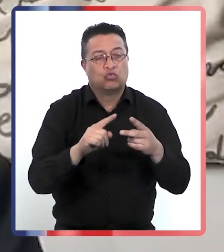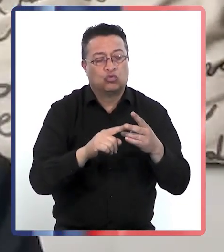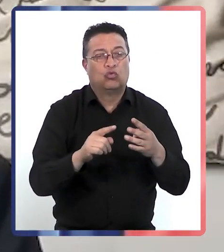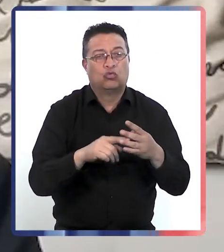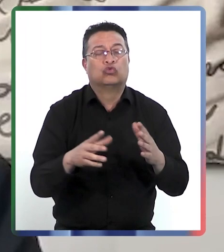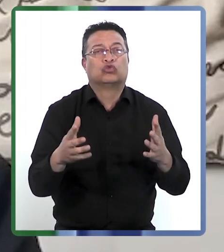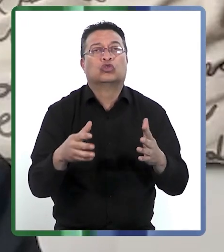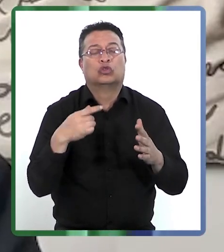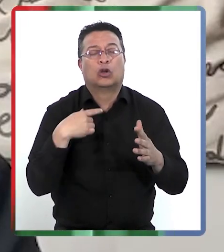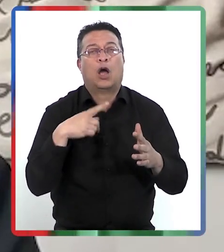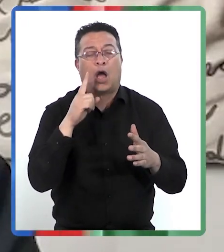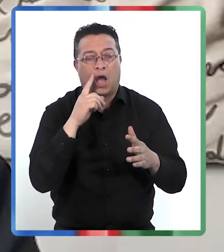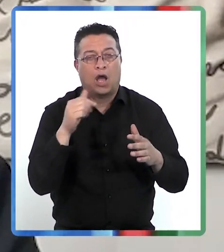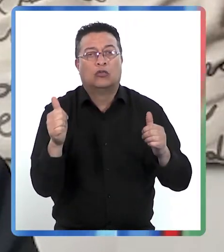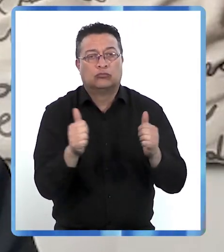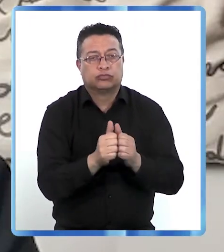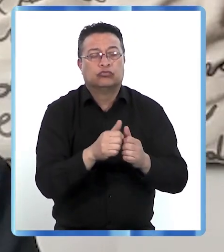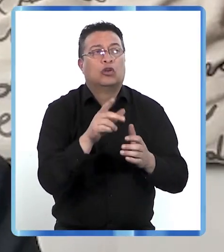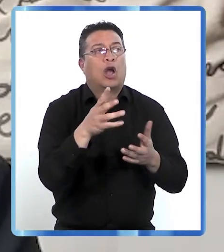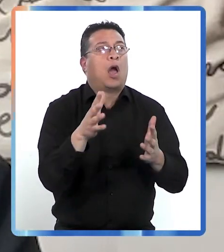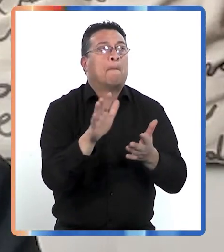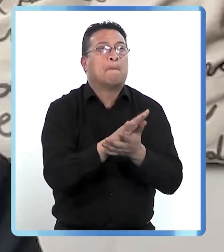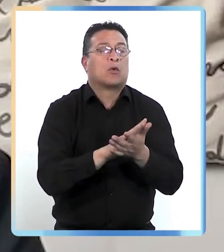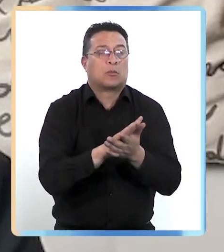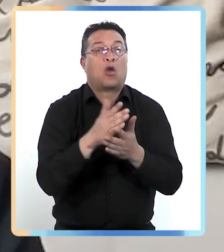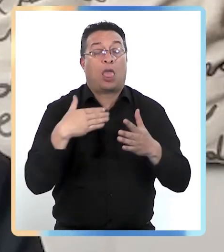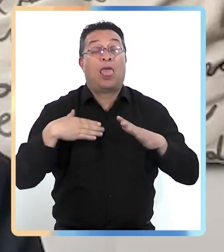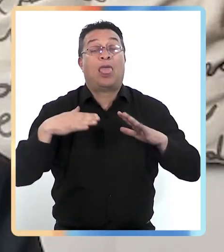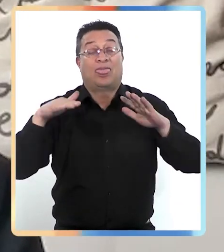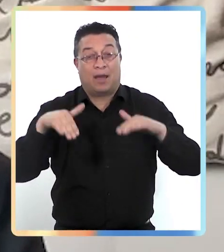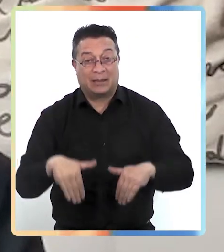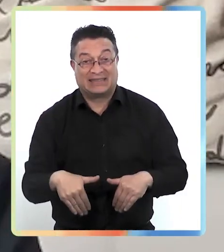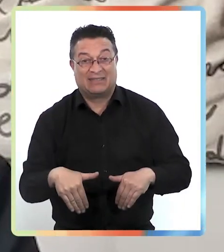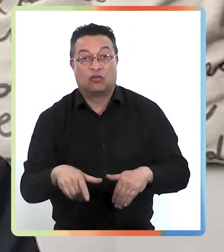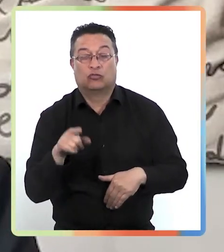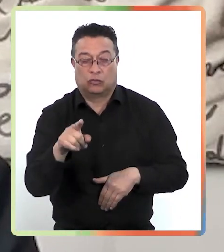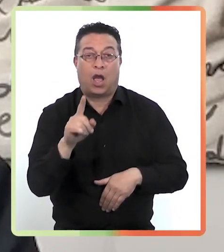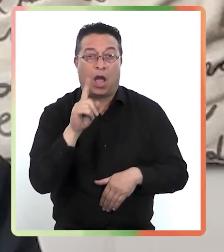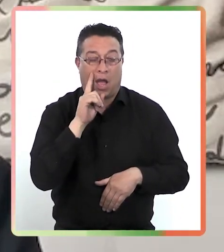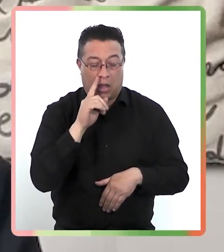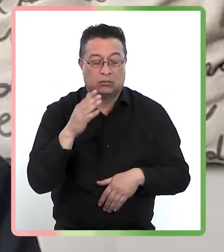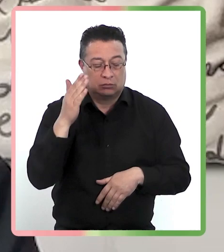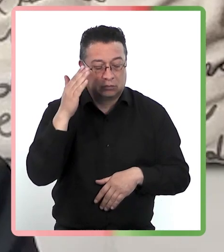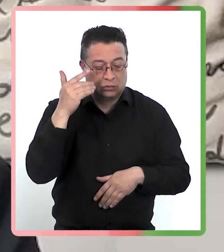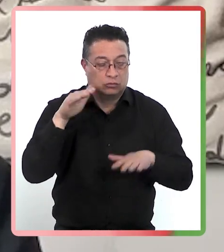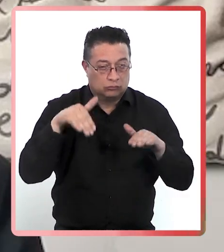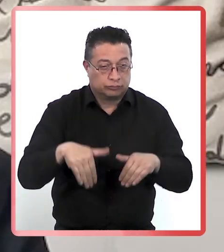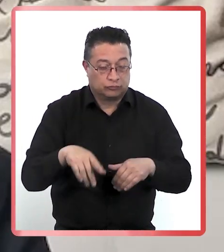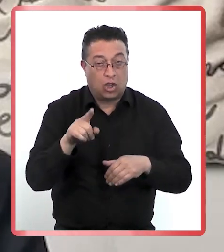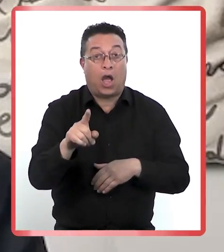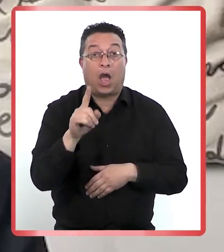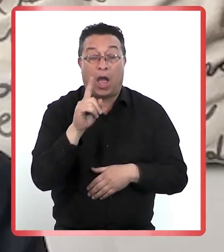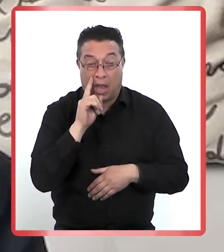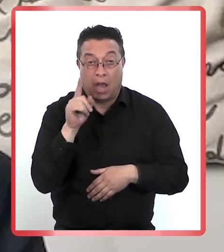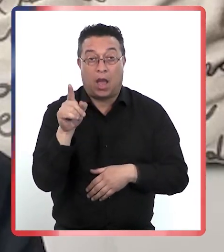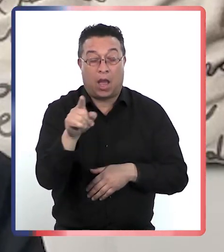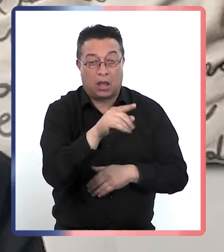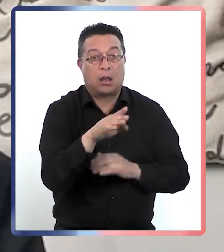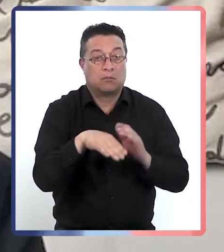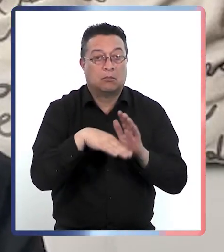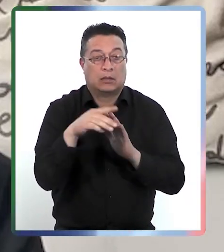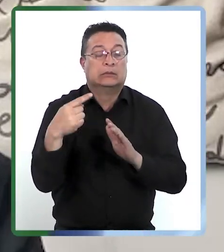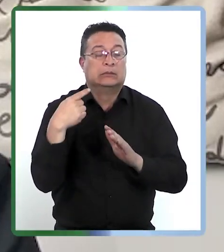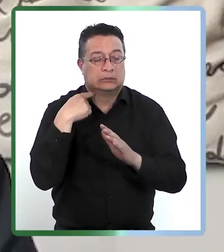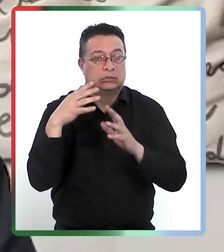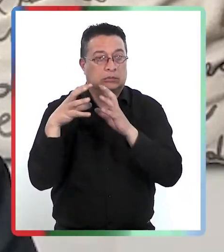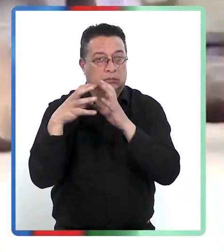por ejemplo, con las personas que tienen cuadros depresivos. Ya las personas que tienen cuadros depresivos suelen